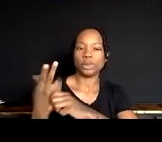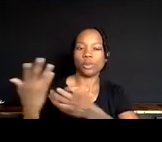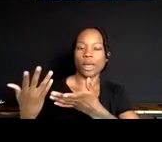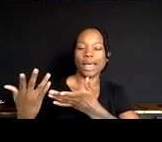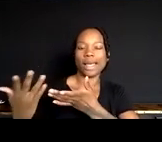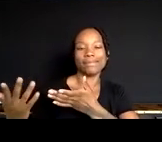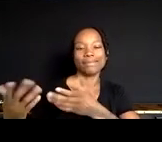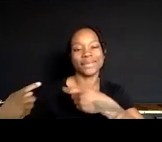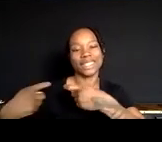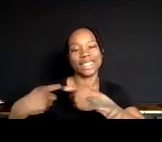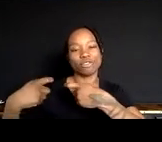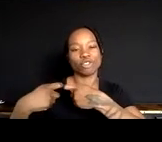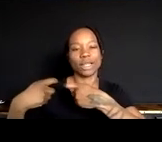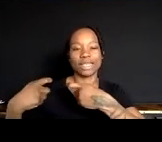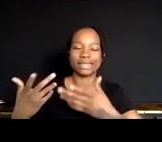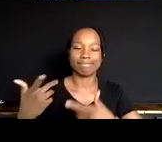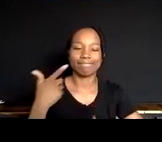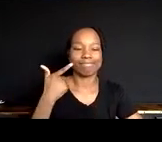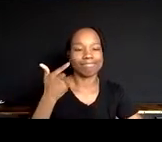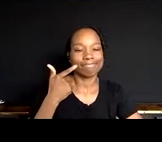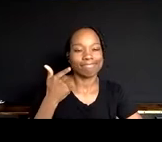XXI. Okay, great.